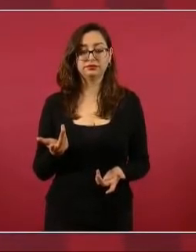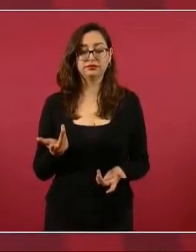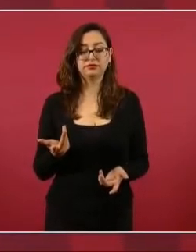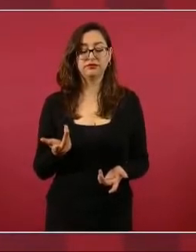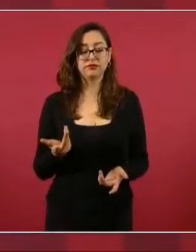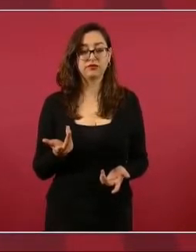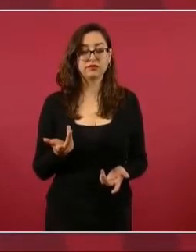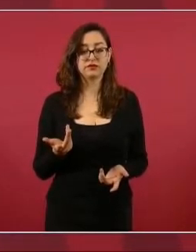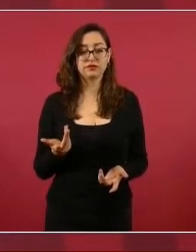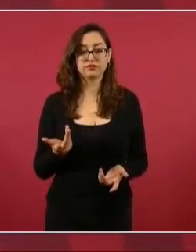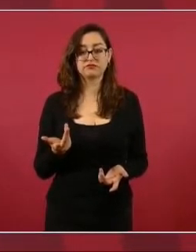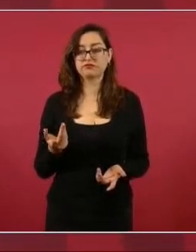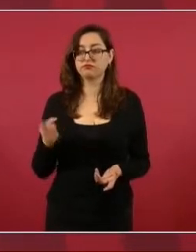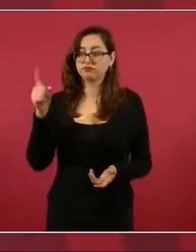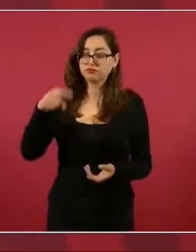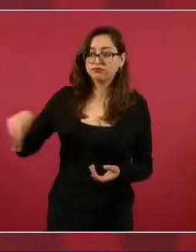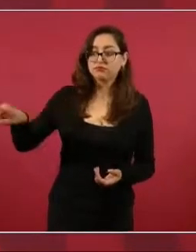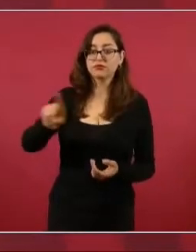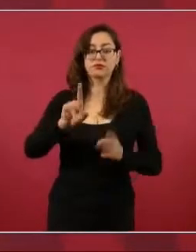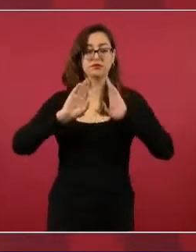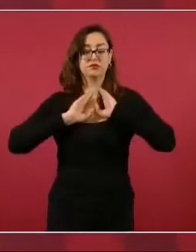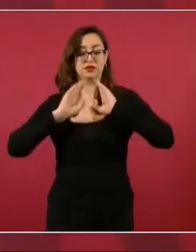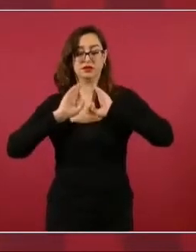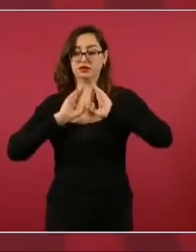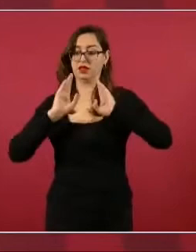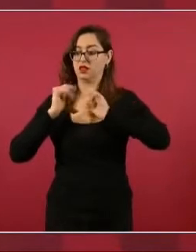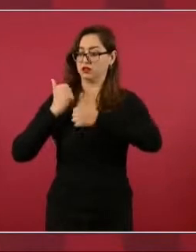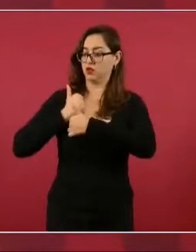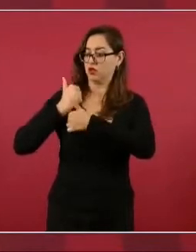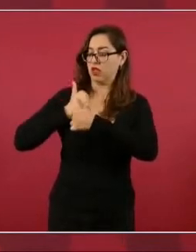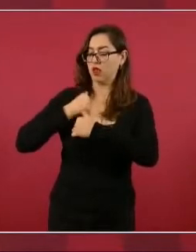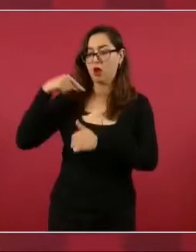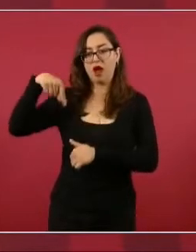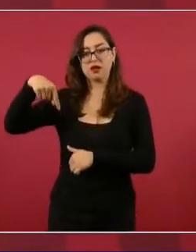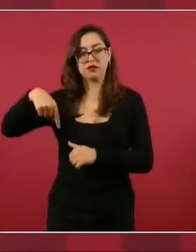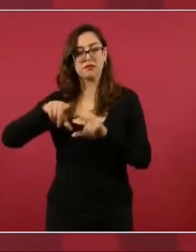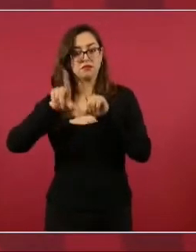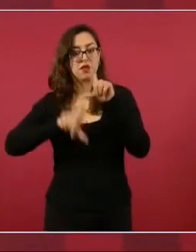surge de un movimiento revolucionario en México,